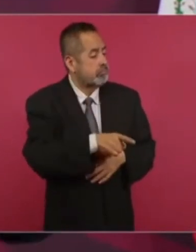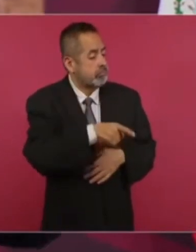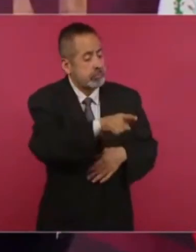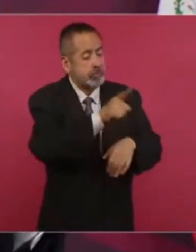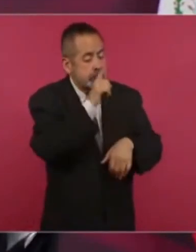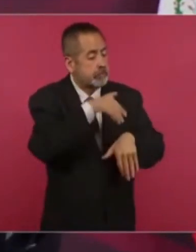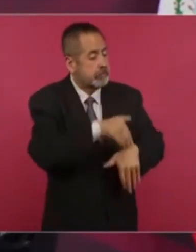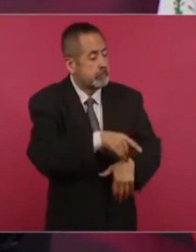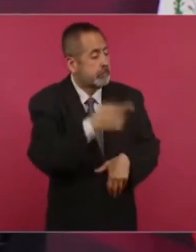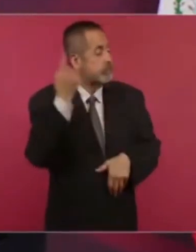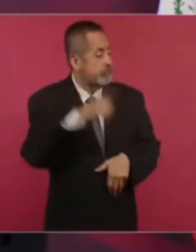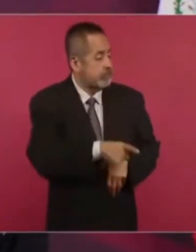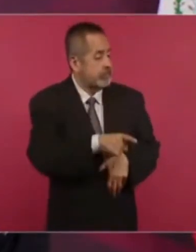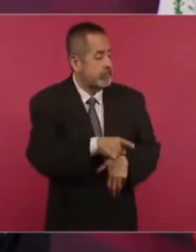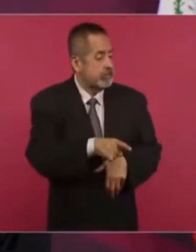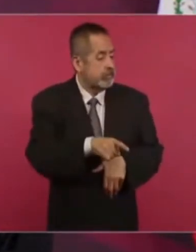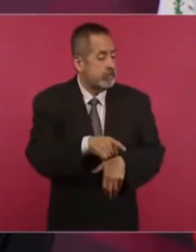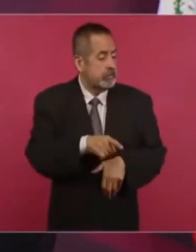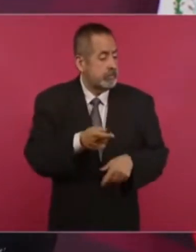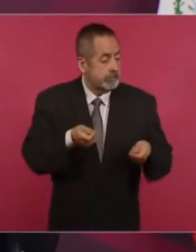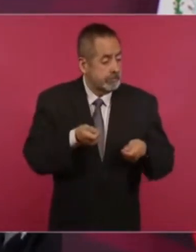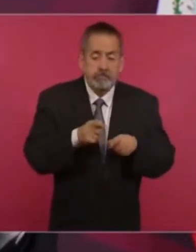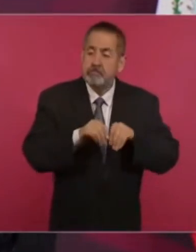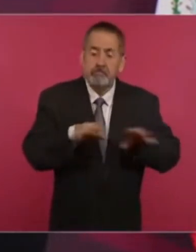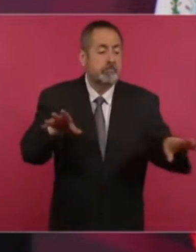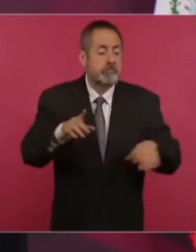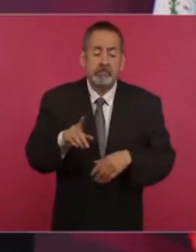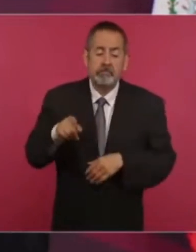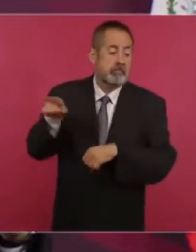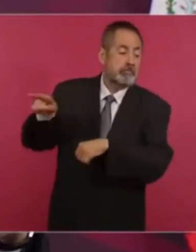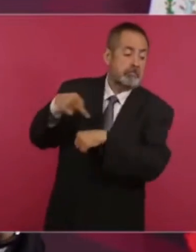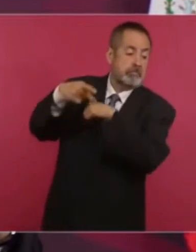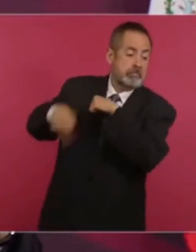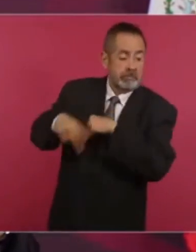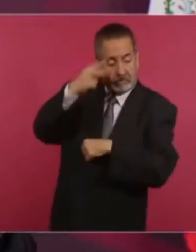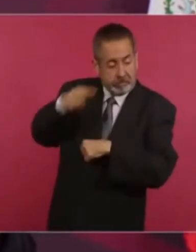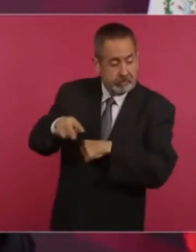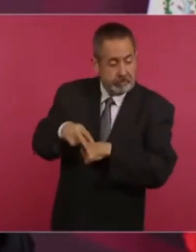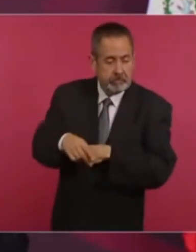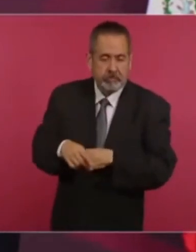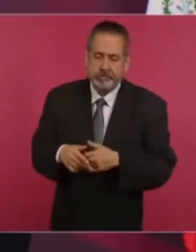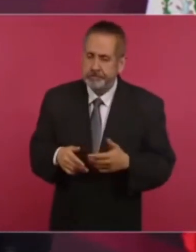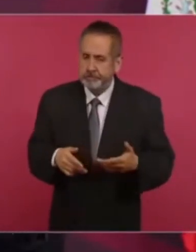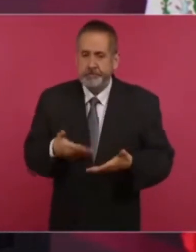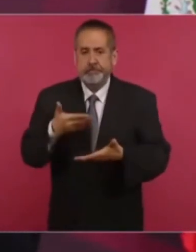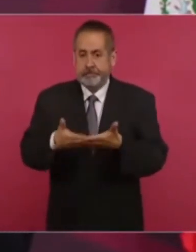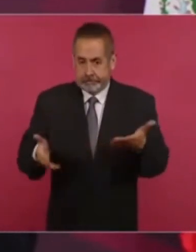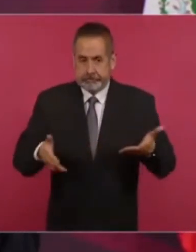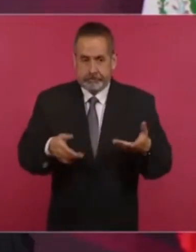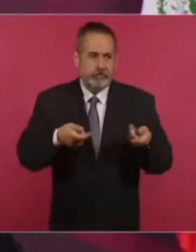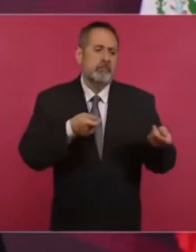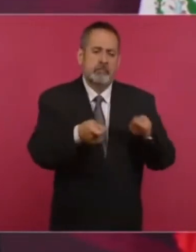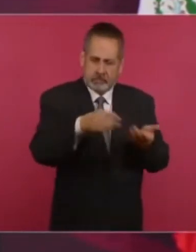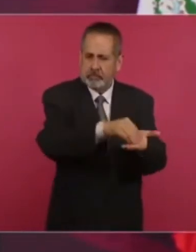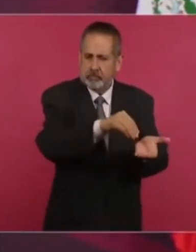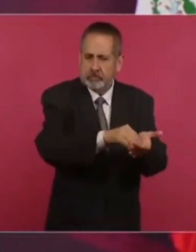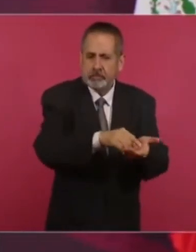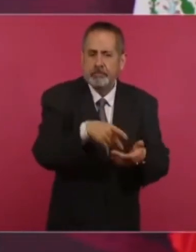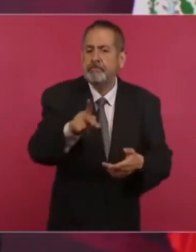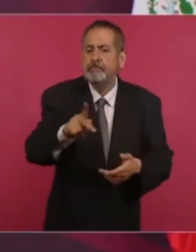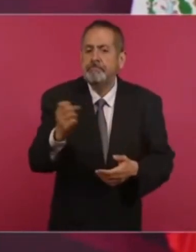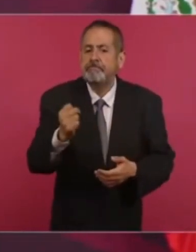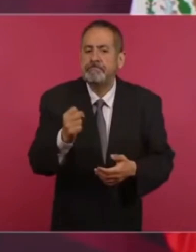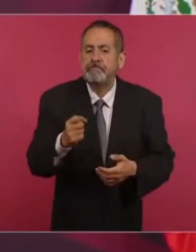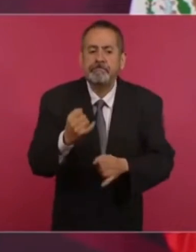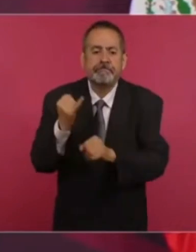Ahora tienen control de la mayoría, pero ya no. Ya no porque están las redes sociales. En